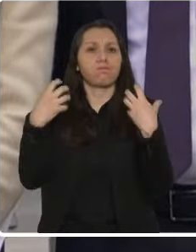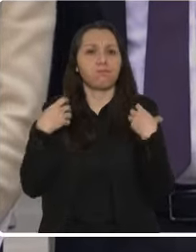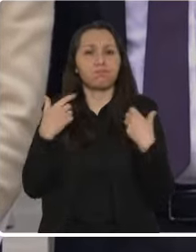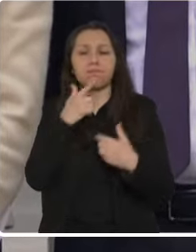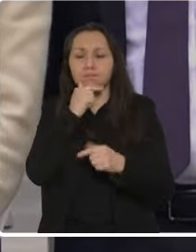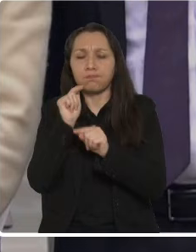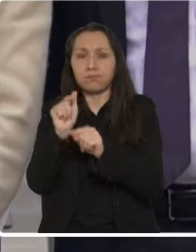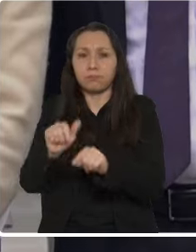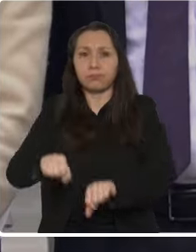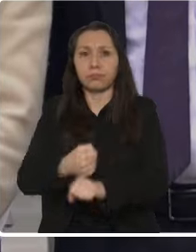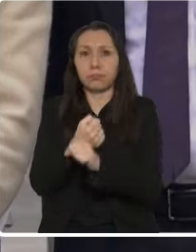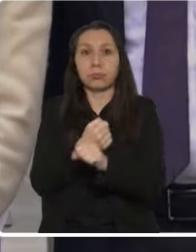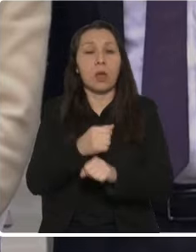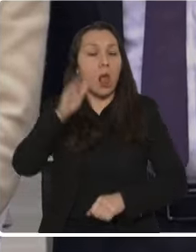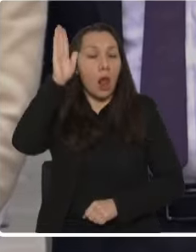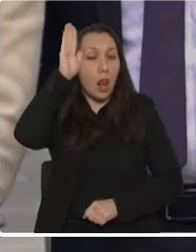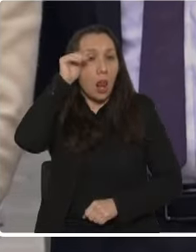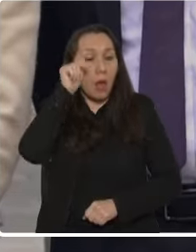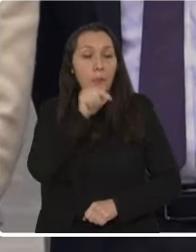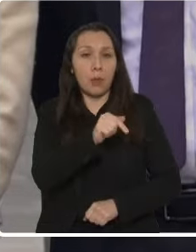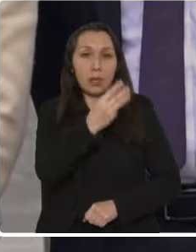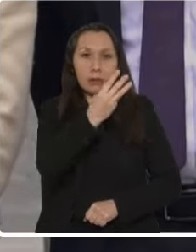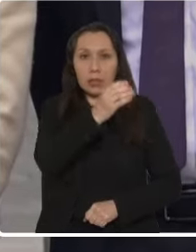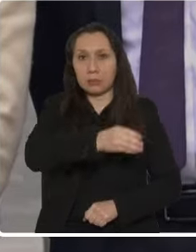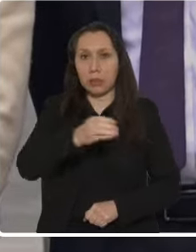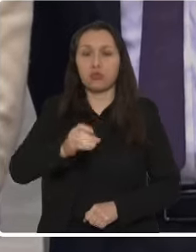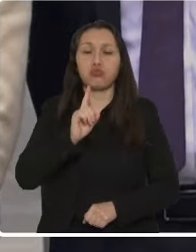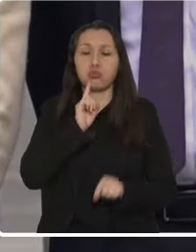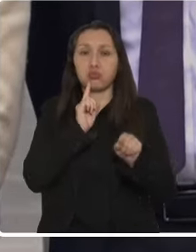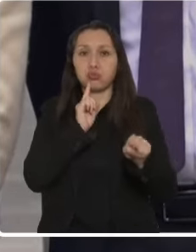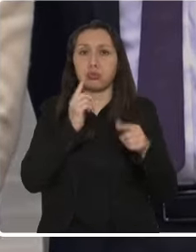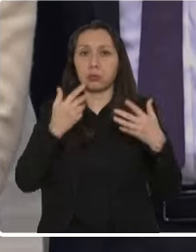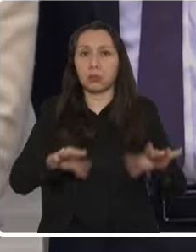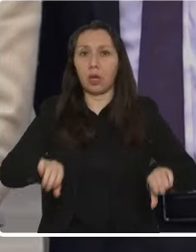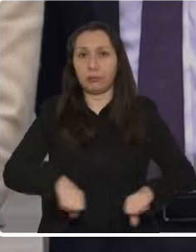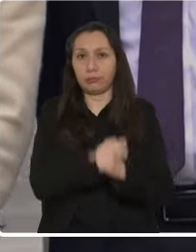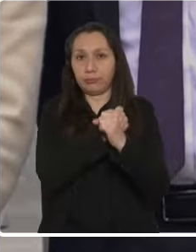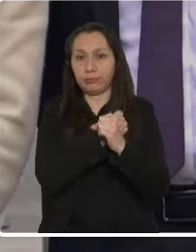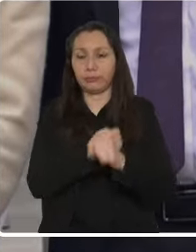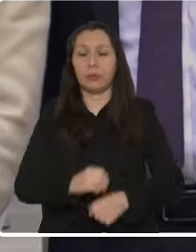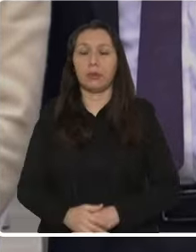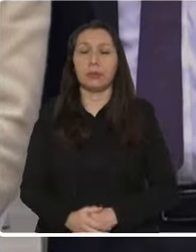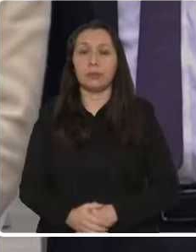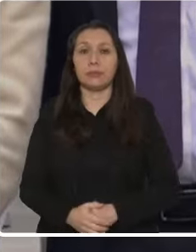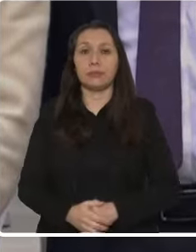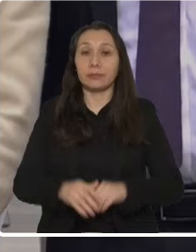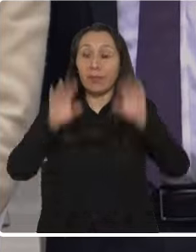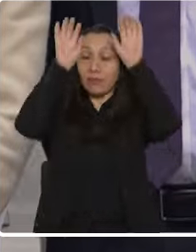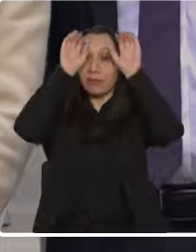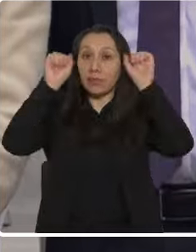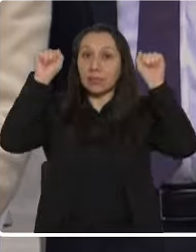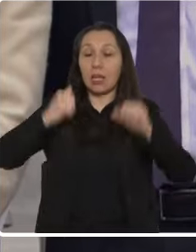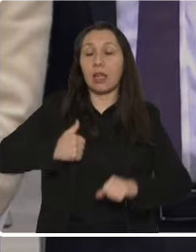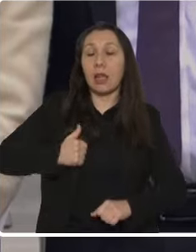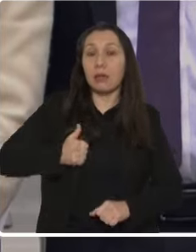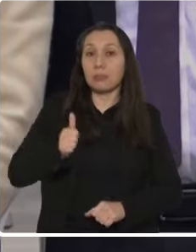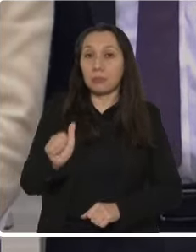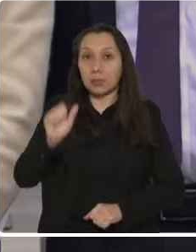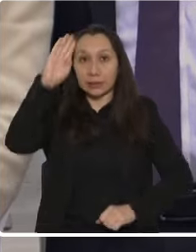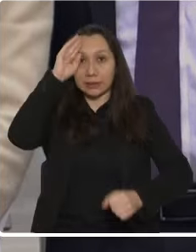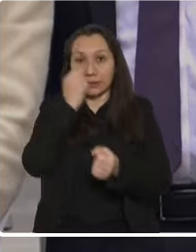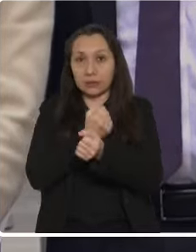detenido y en el de Lampa hay 3 personas que ya están detenidas. La Fiscalía y las policías están